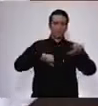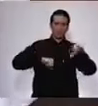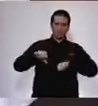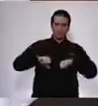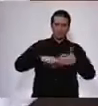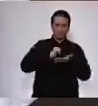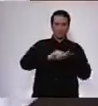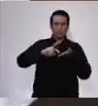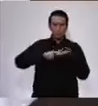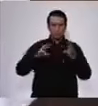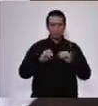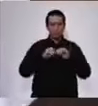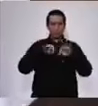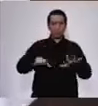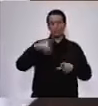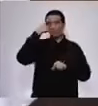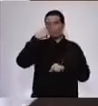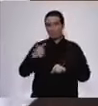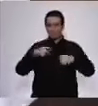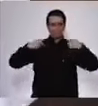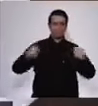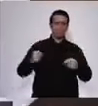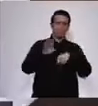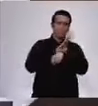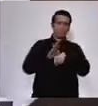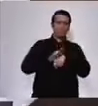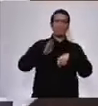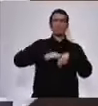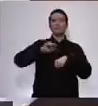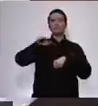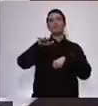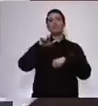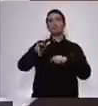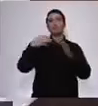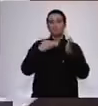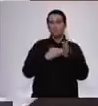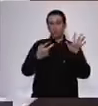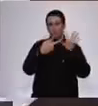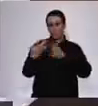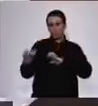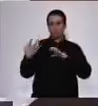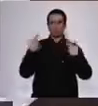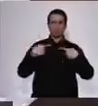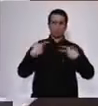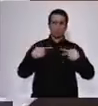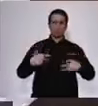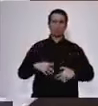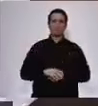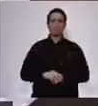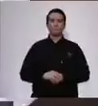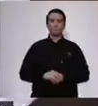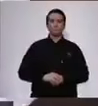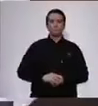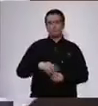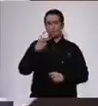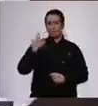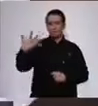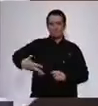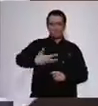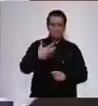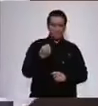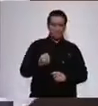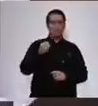como asesorías y talleres de promoción para el empoderamiento se han beneficiado a más de 18.400 personas con ello